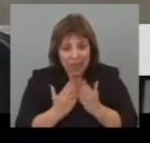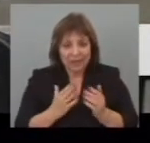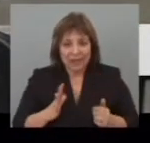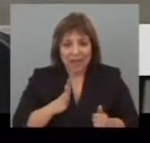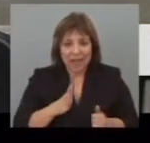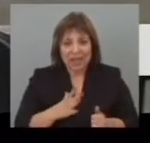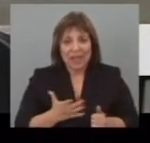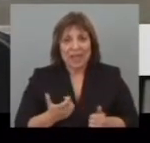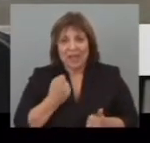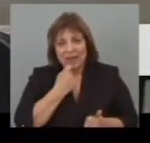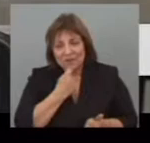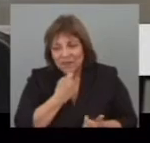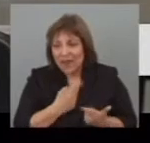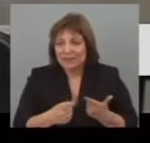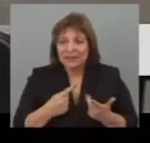con carencias